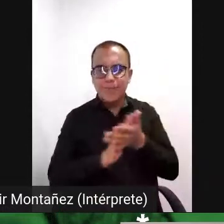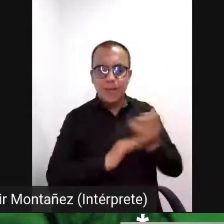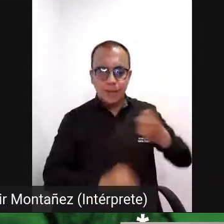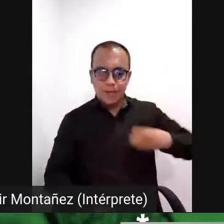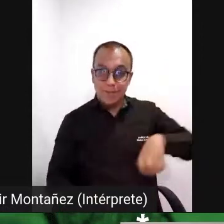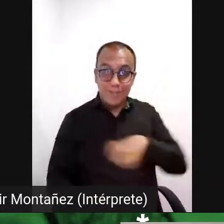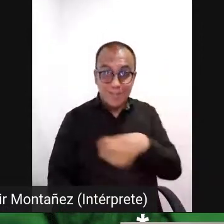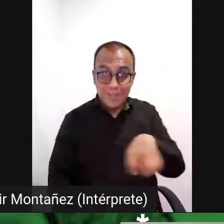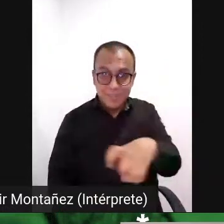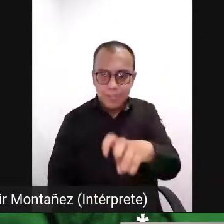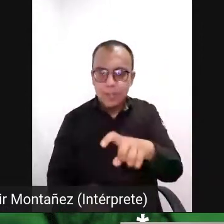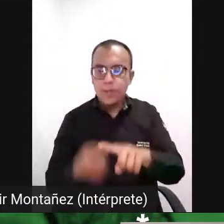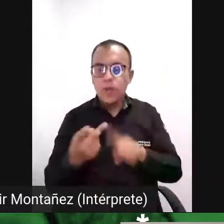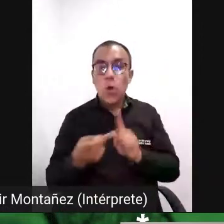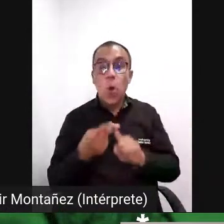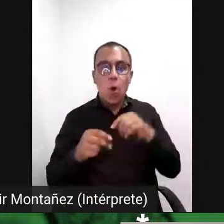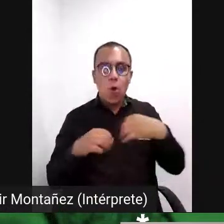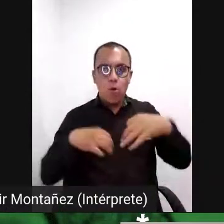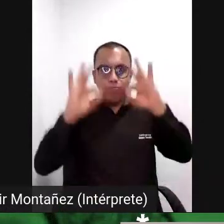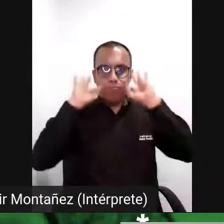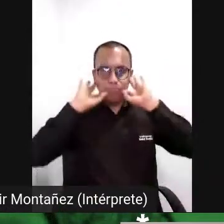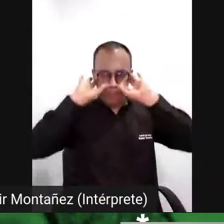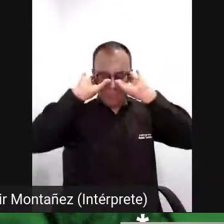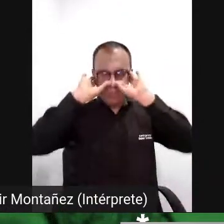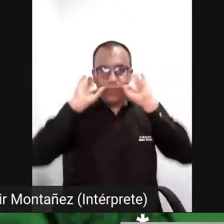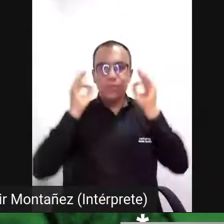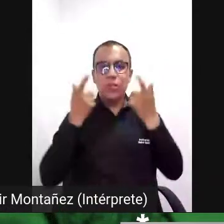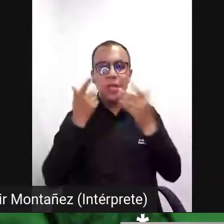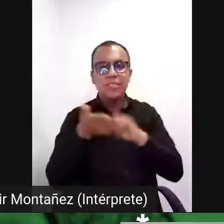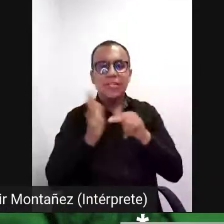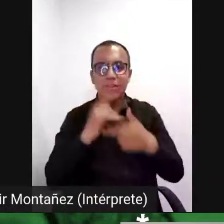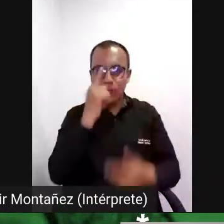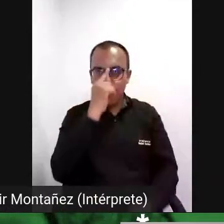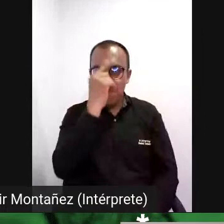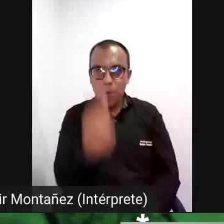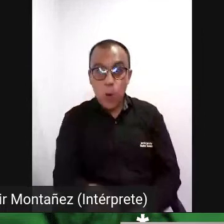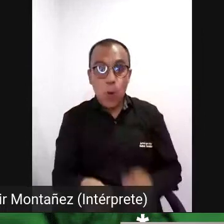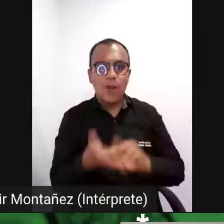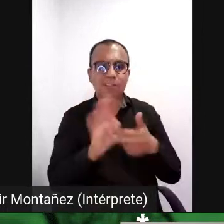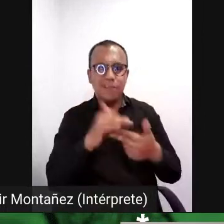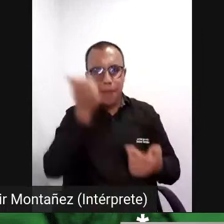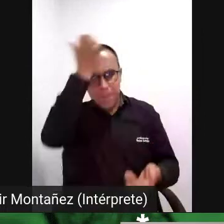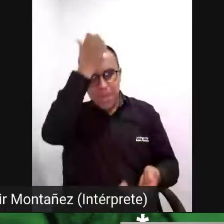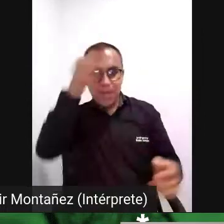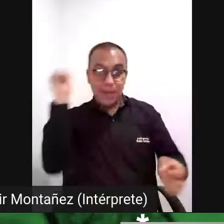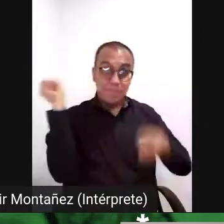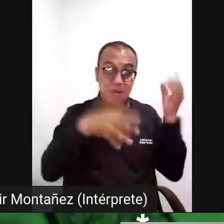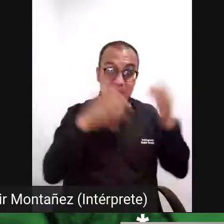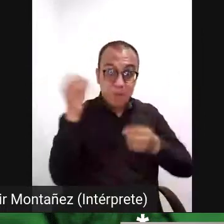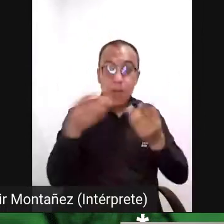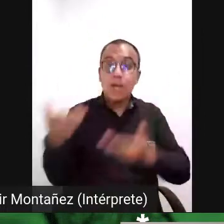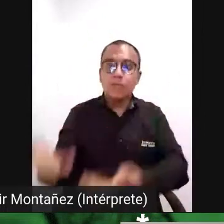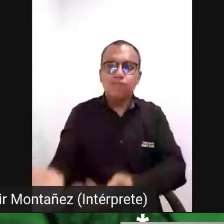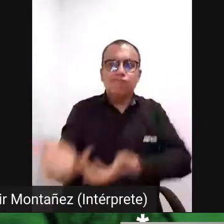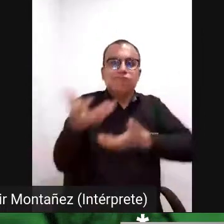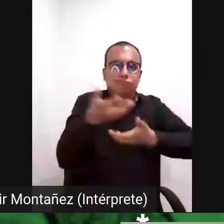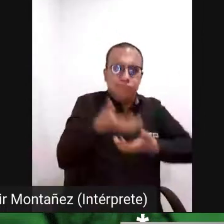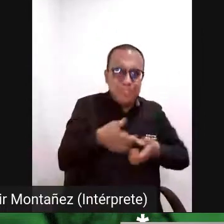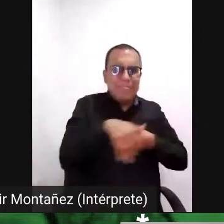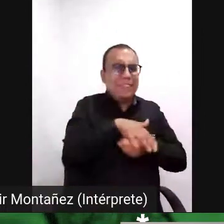de que piensen que los búhos son brujas y que finalmente muchas personas terminan apedreándolos y nosotros rescatamos animales heridos en condiciones que